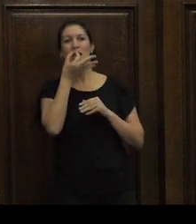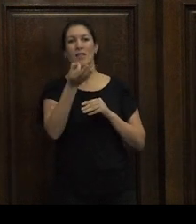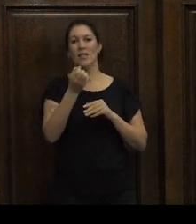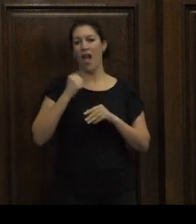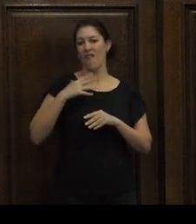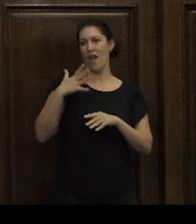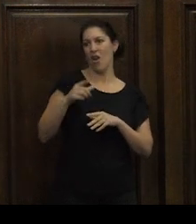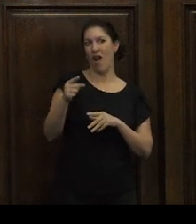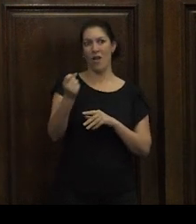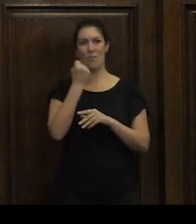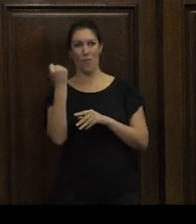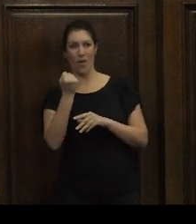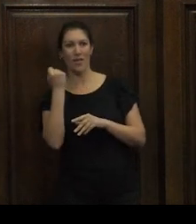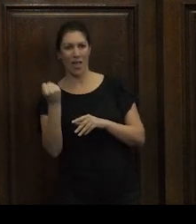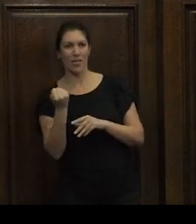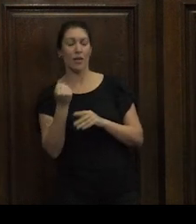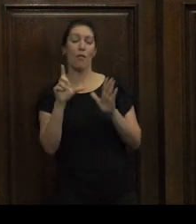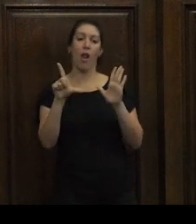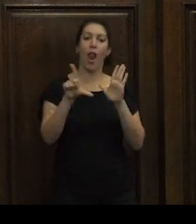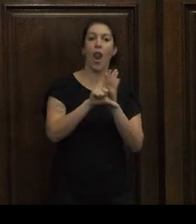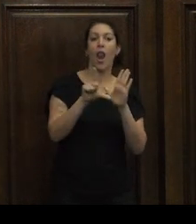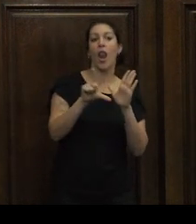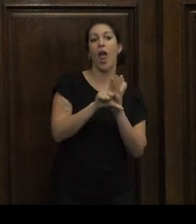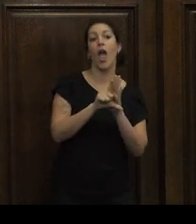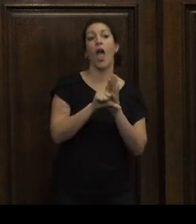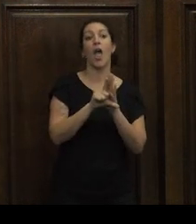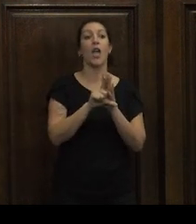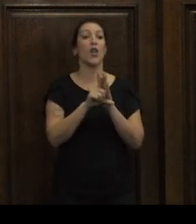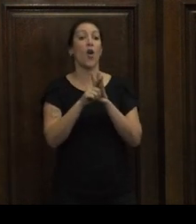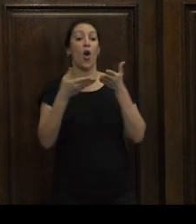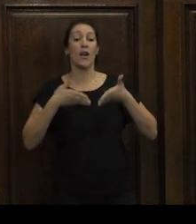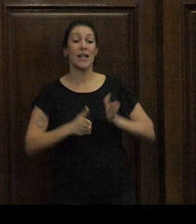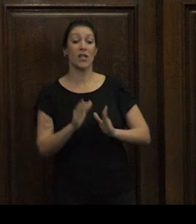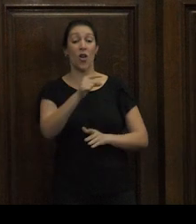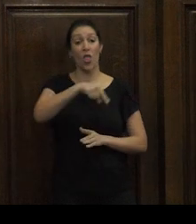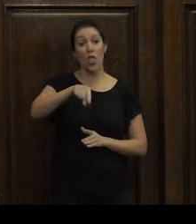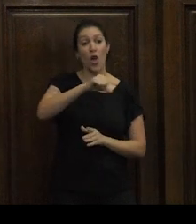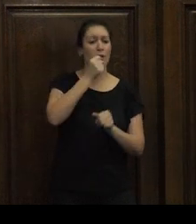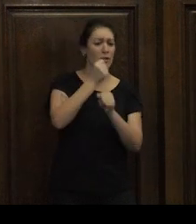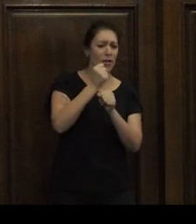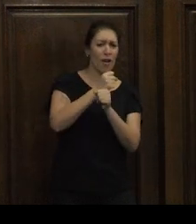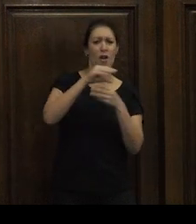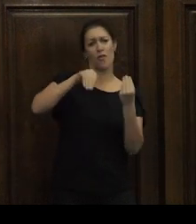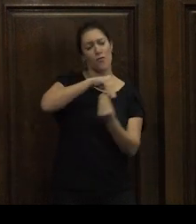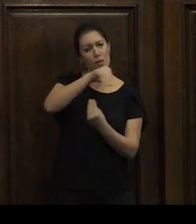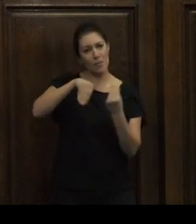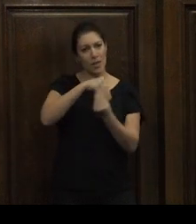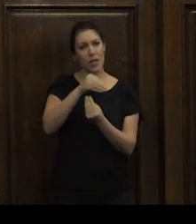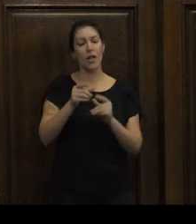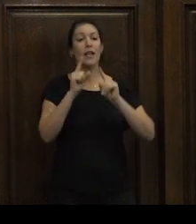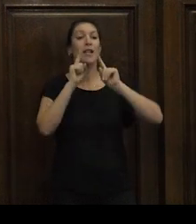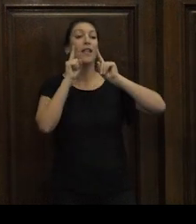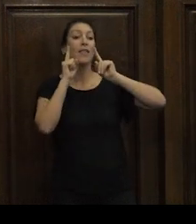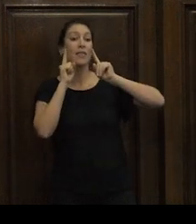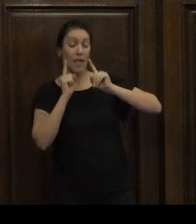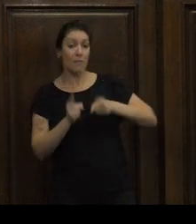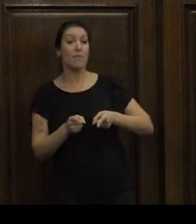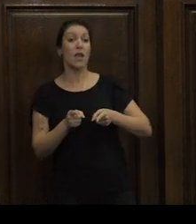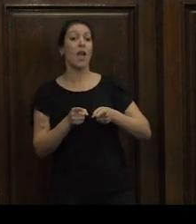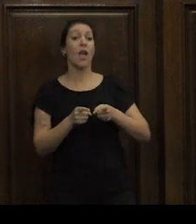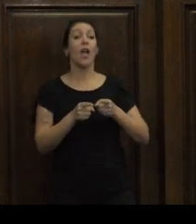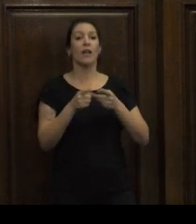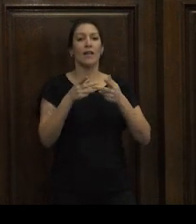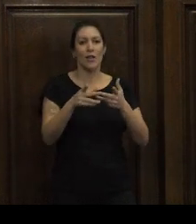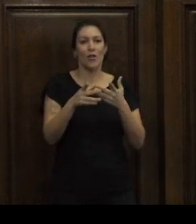valores considerados trascendentes, como la ley, la racionalidad, el trabajo y la familia, incluso el decoro y el bien